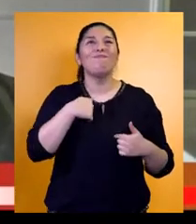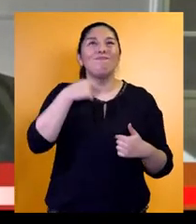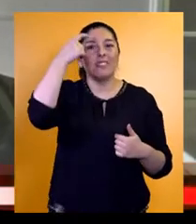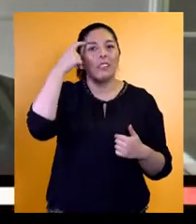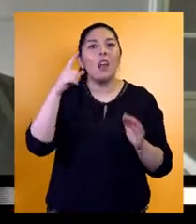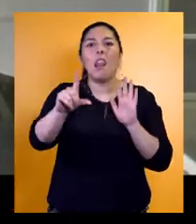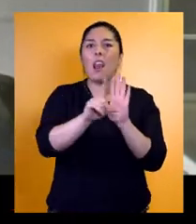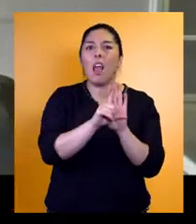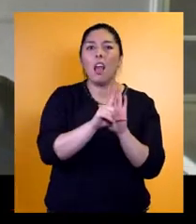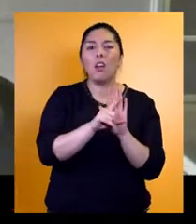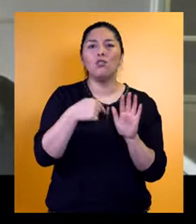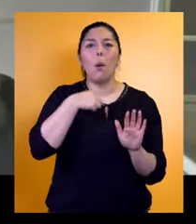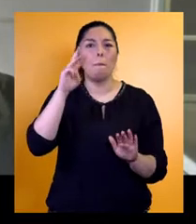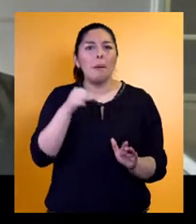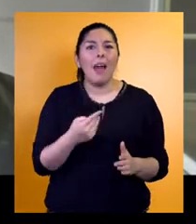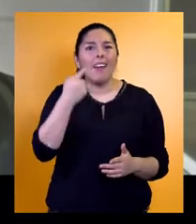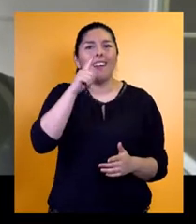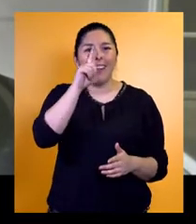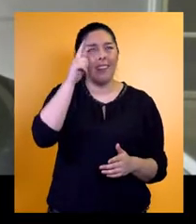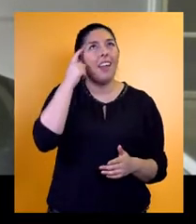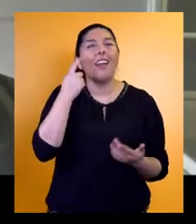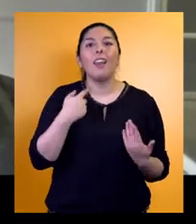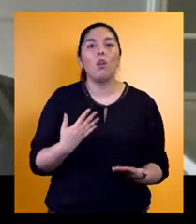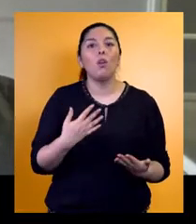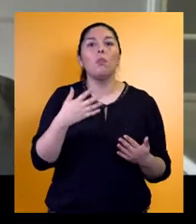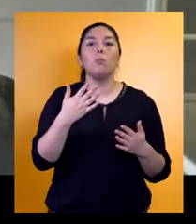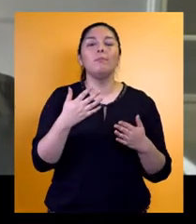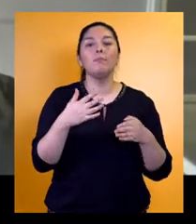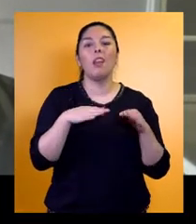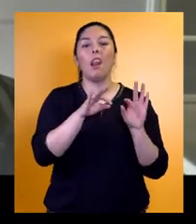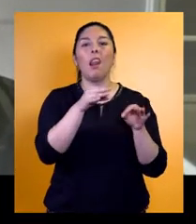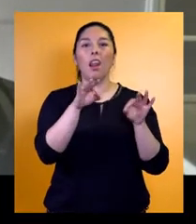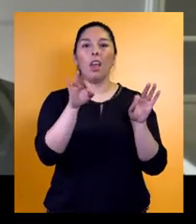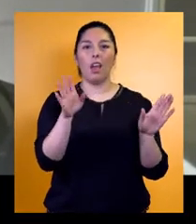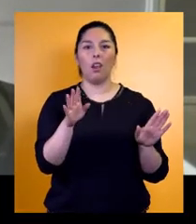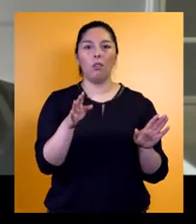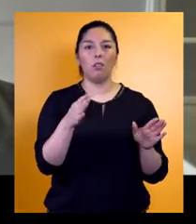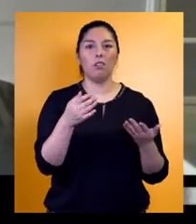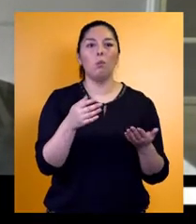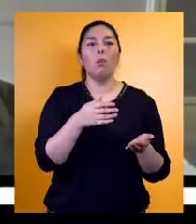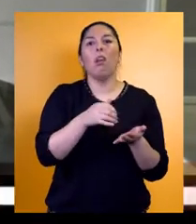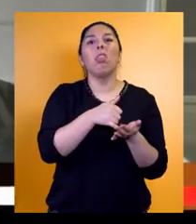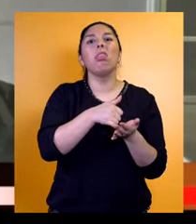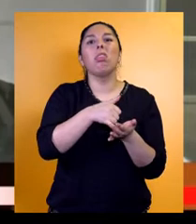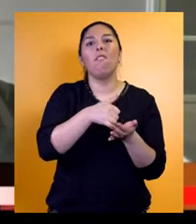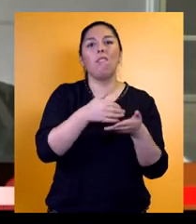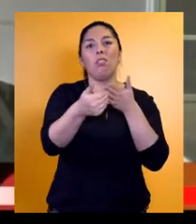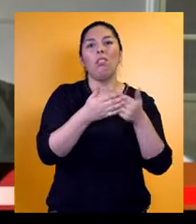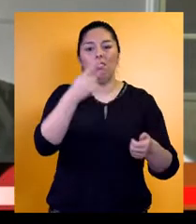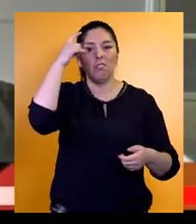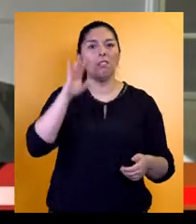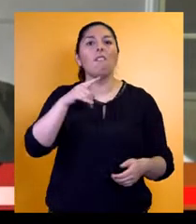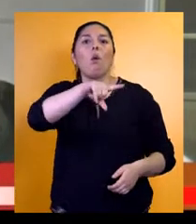leyes, a mi juicio como madre, son bastante livianas, pero ya que la sociedad sepa que él es